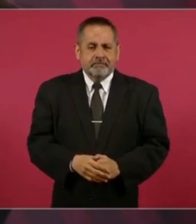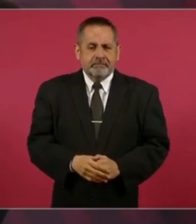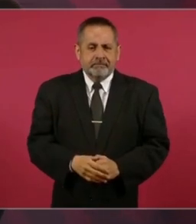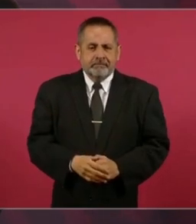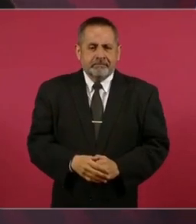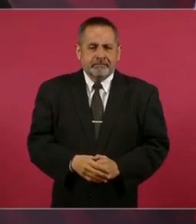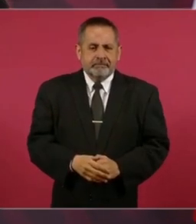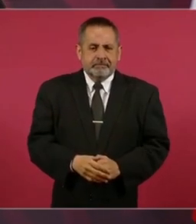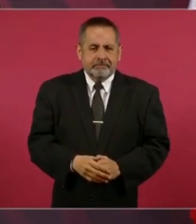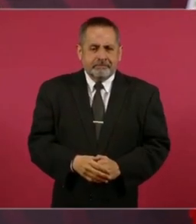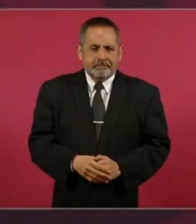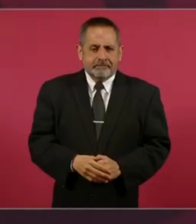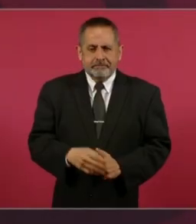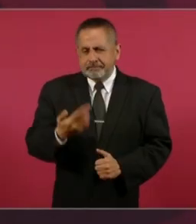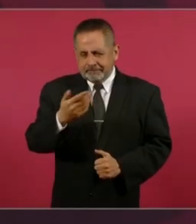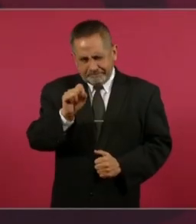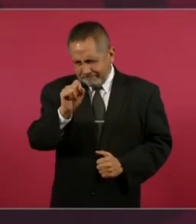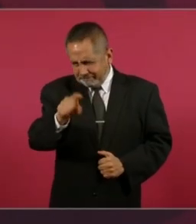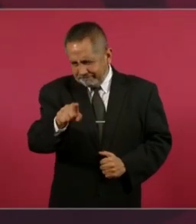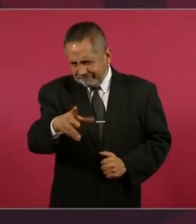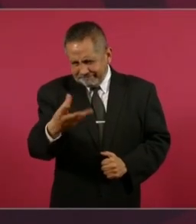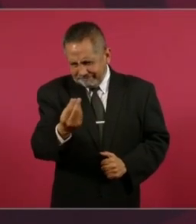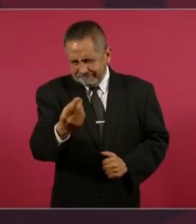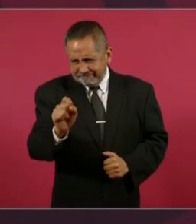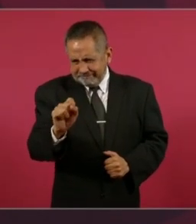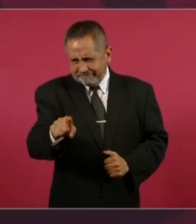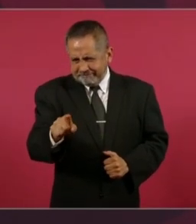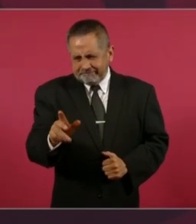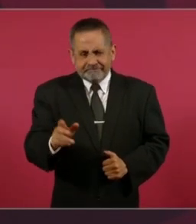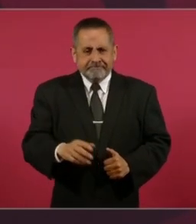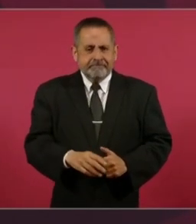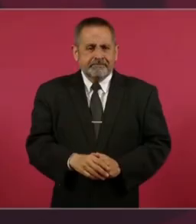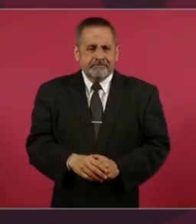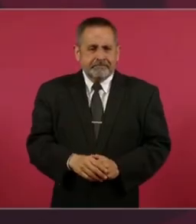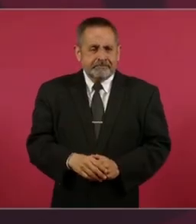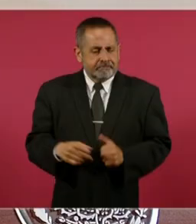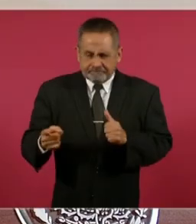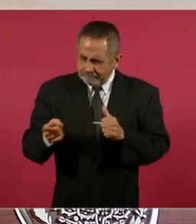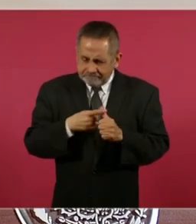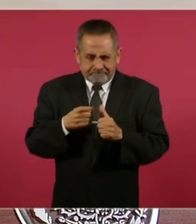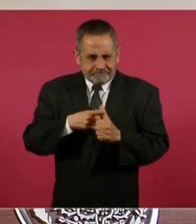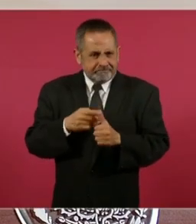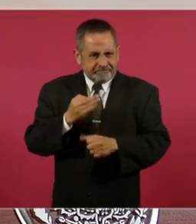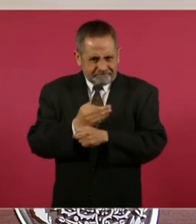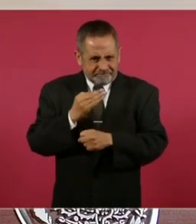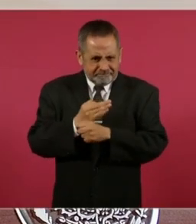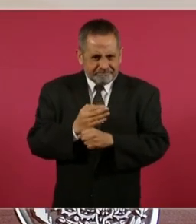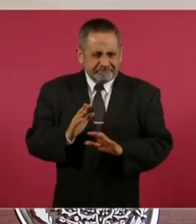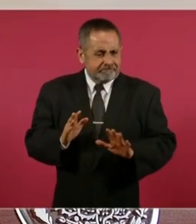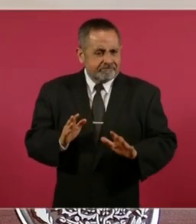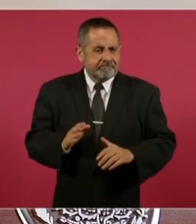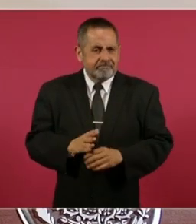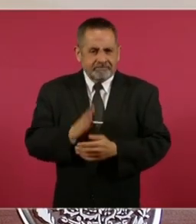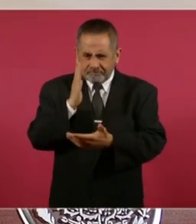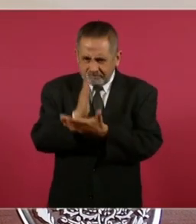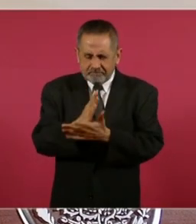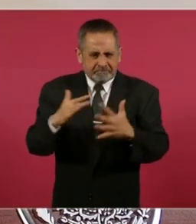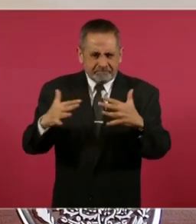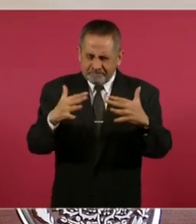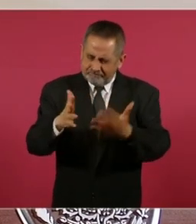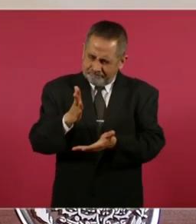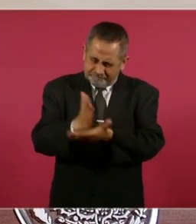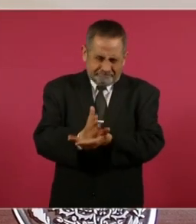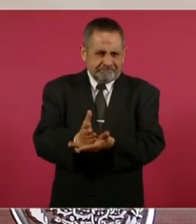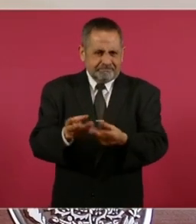ya es que es parte de lo mismo Pero lo primero es c